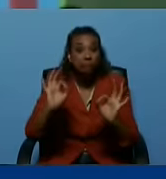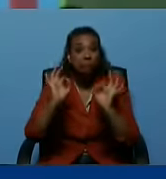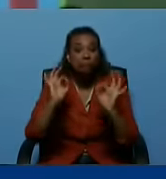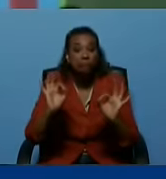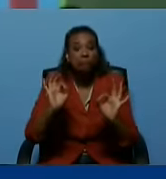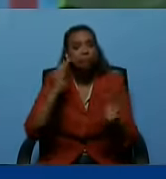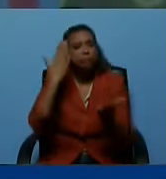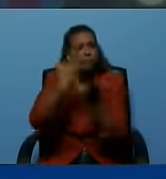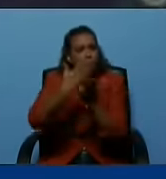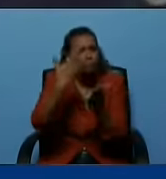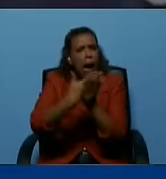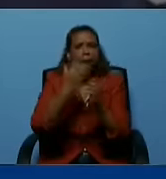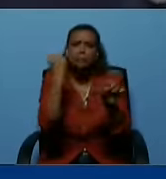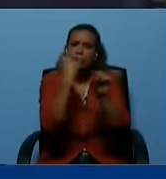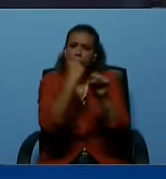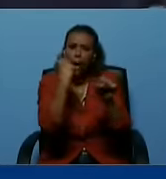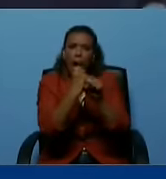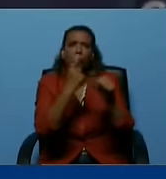Constancia.